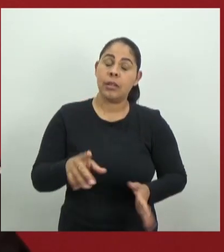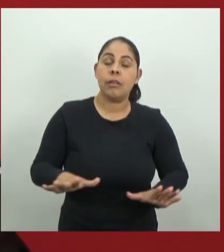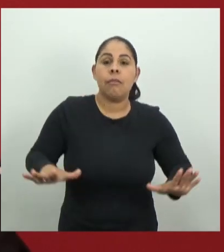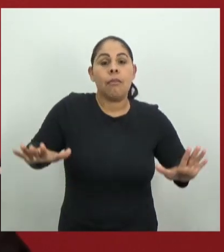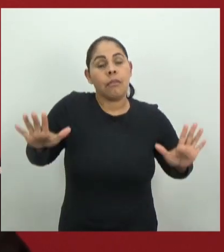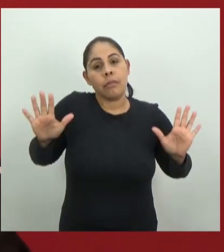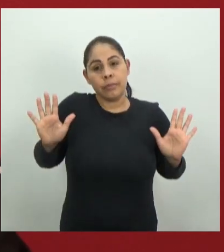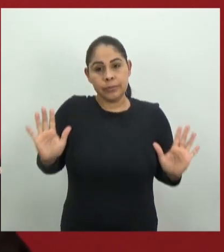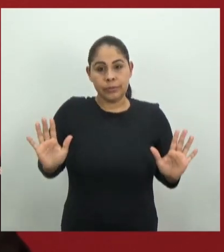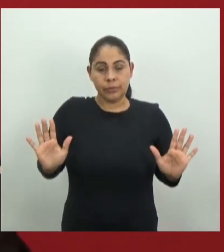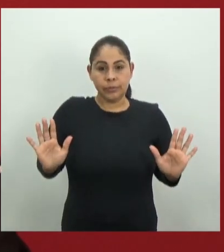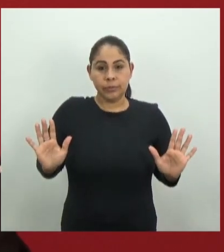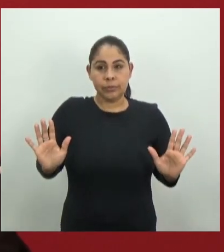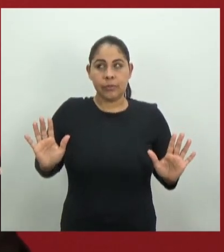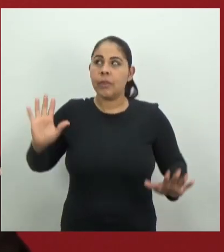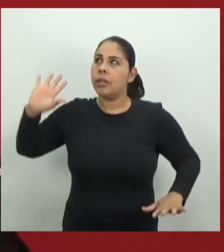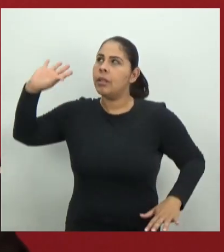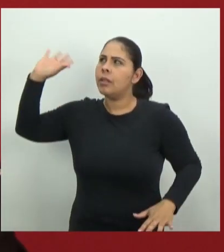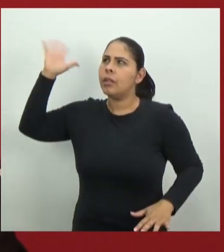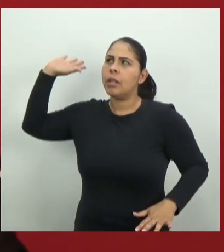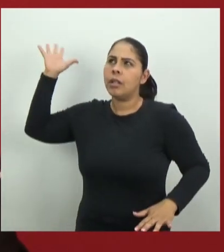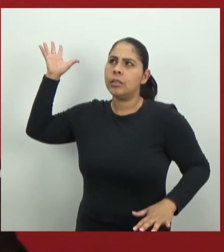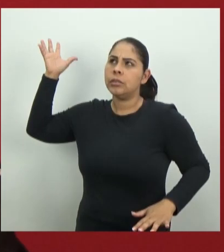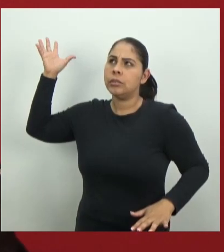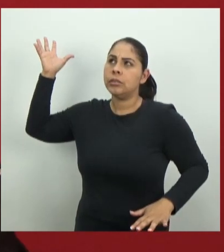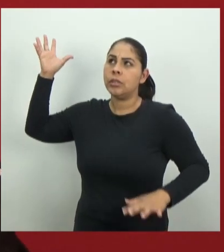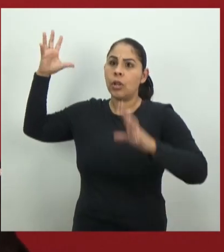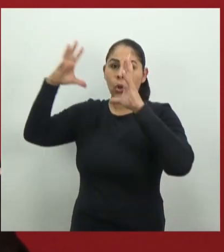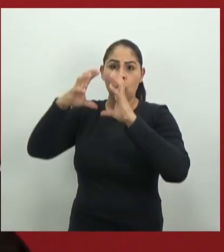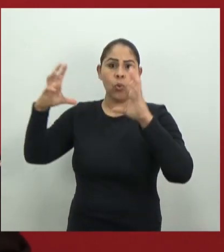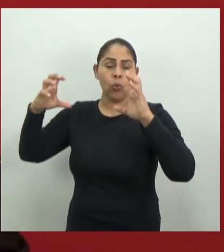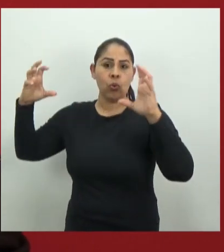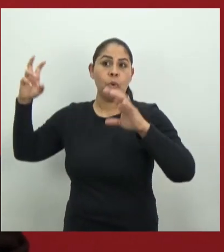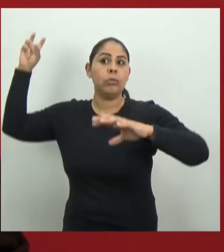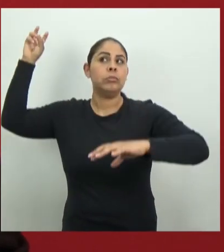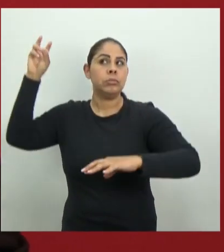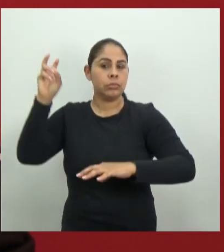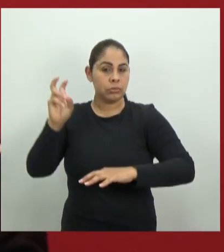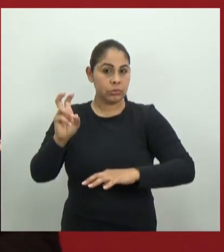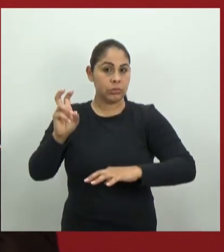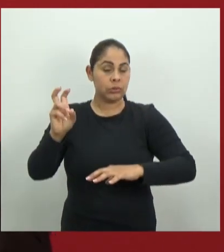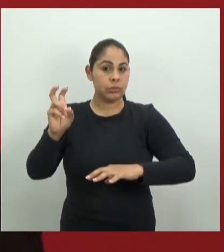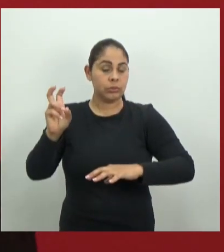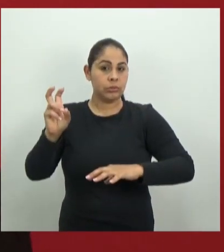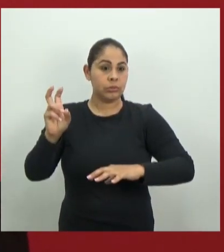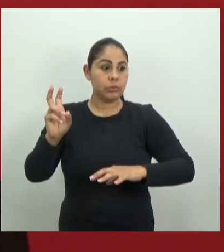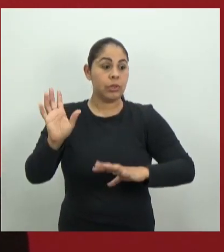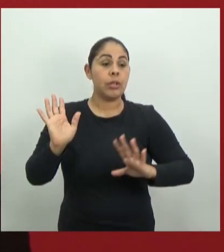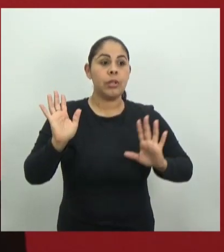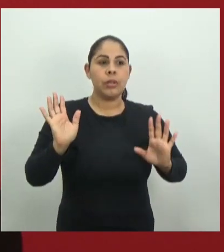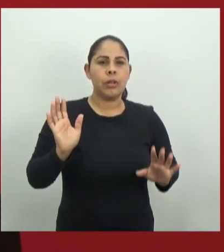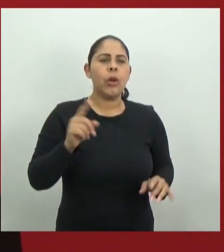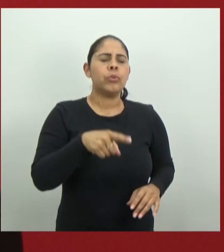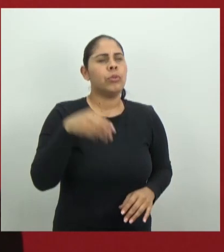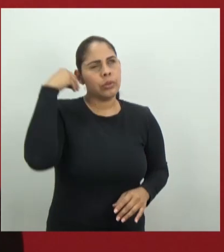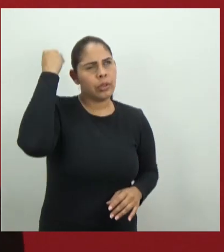repente del cielo vino una nube. Y imagínate, Moisés